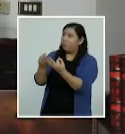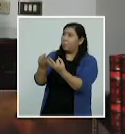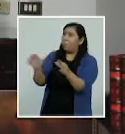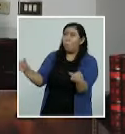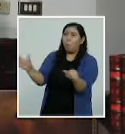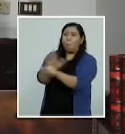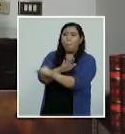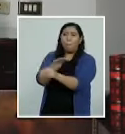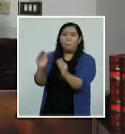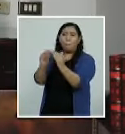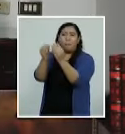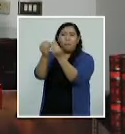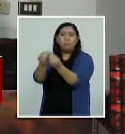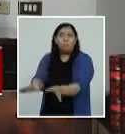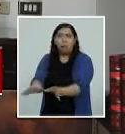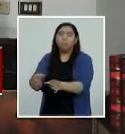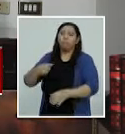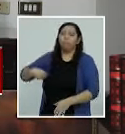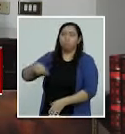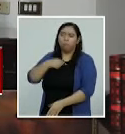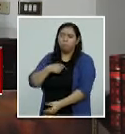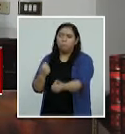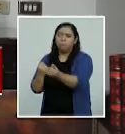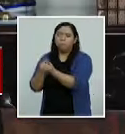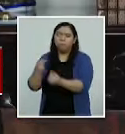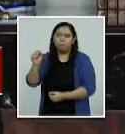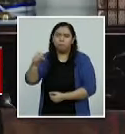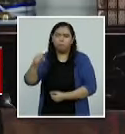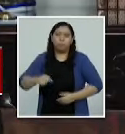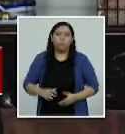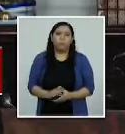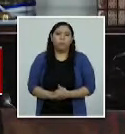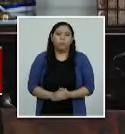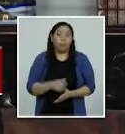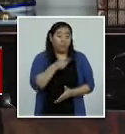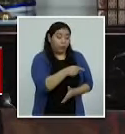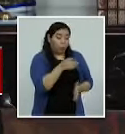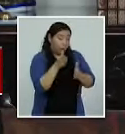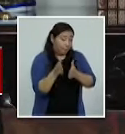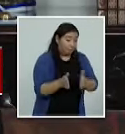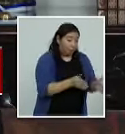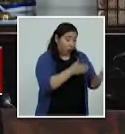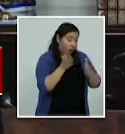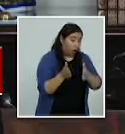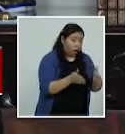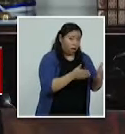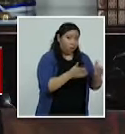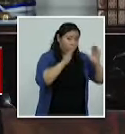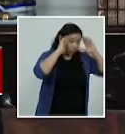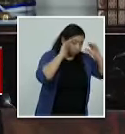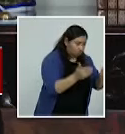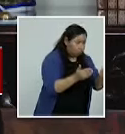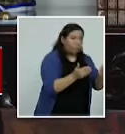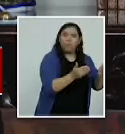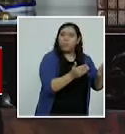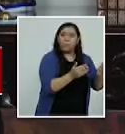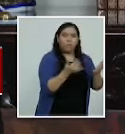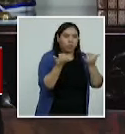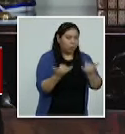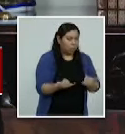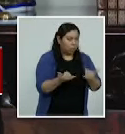que veníamos implementando contra la pandemia lo reestructuraremos para atender los efectos de